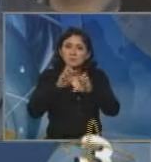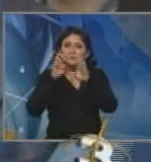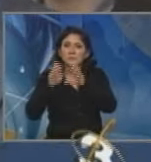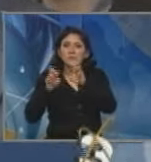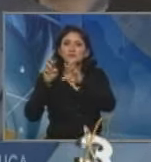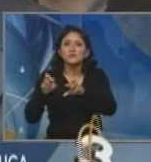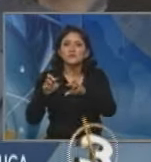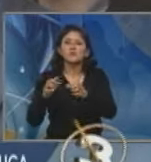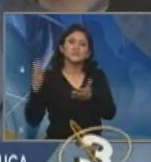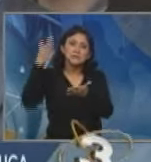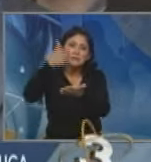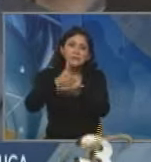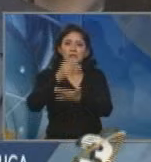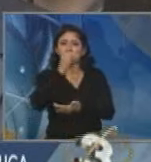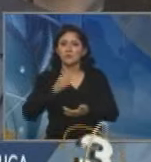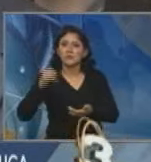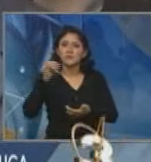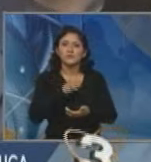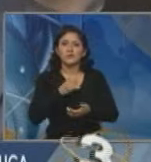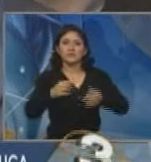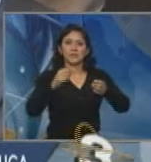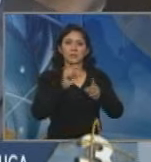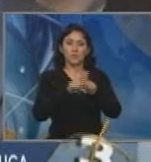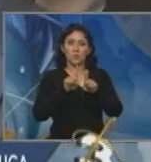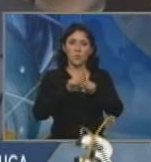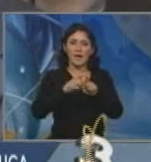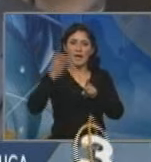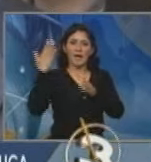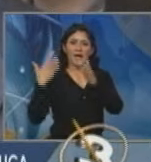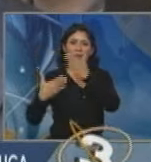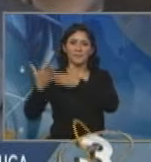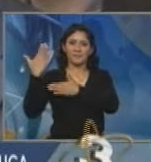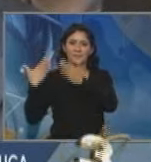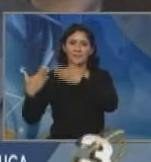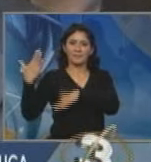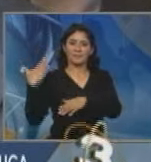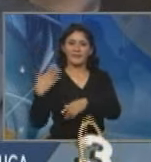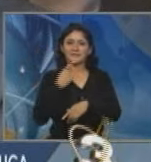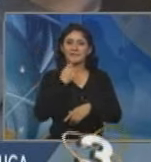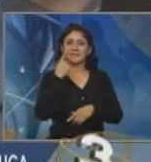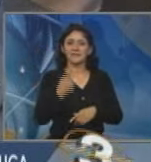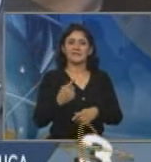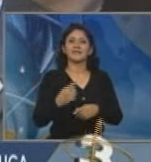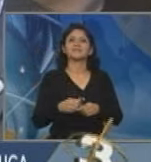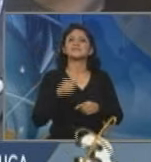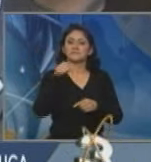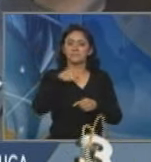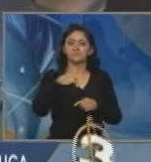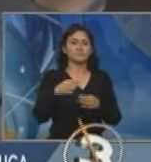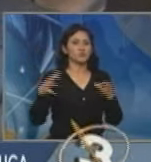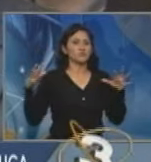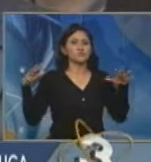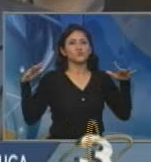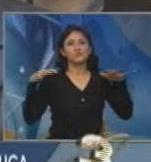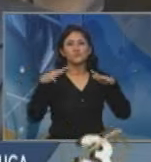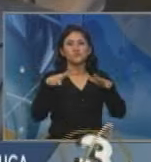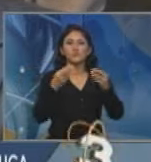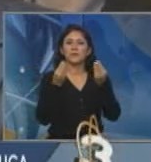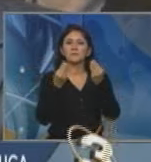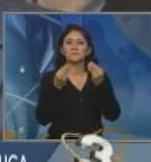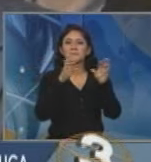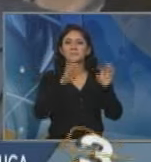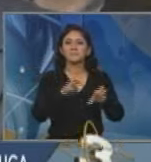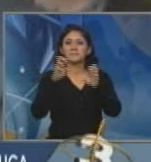ha hecho otras veces en la historia. Así fue con las masas populares, derrocaron la dictadura de